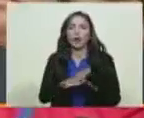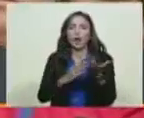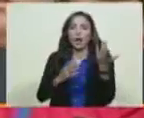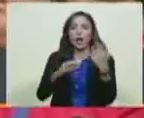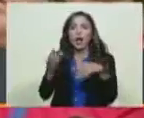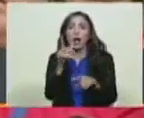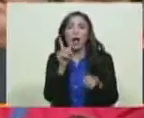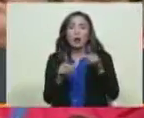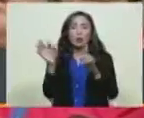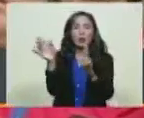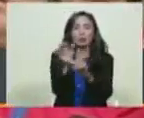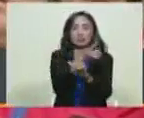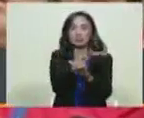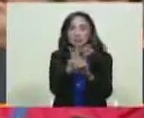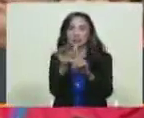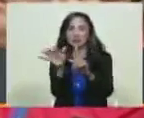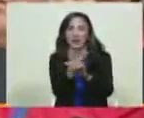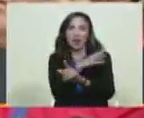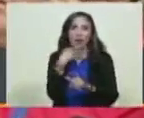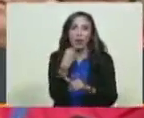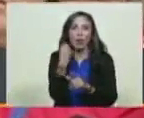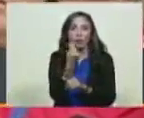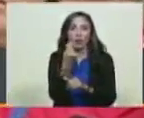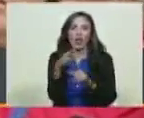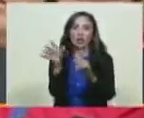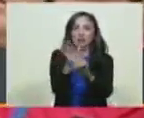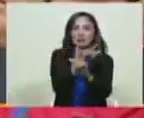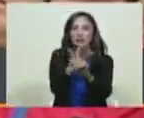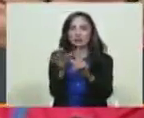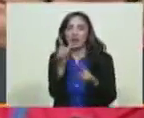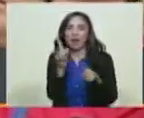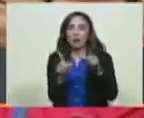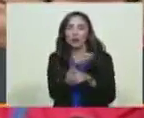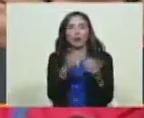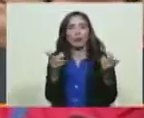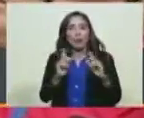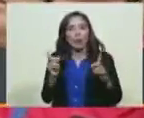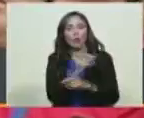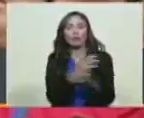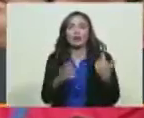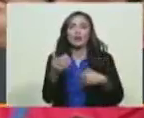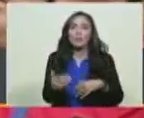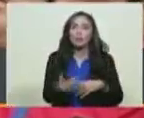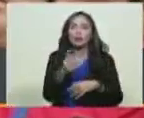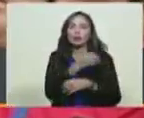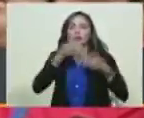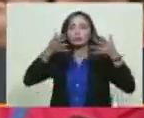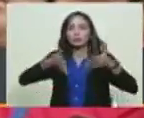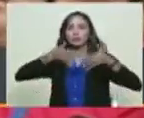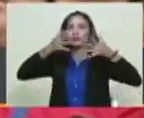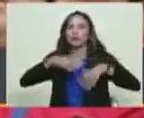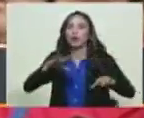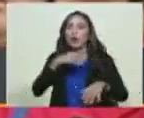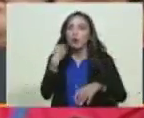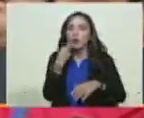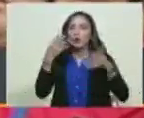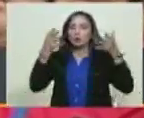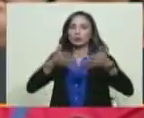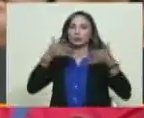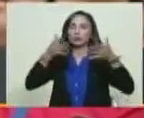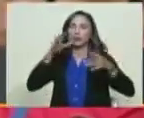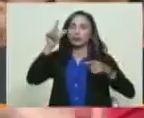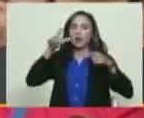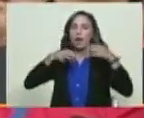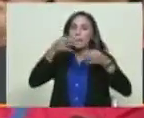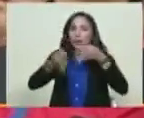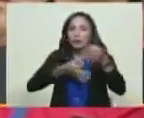que no tienen presidente no podemos dejar que la desinformación invada nuestros jóvenes nosotros tenemos que ser